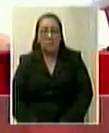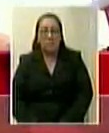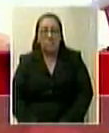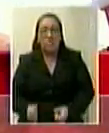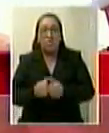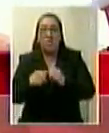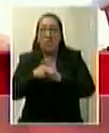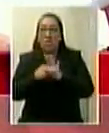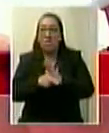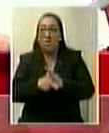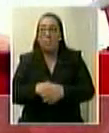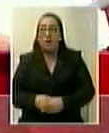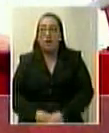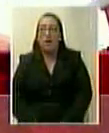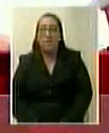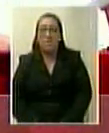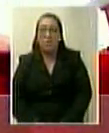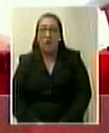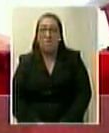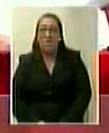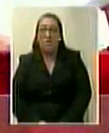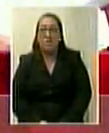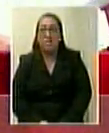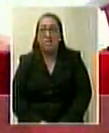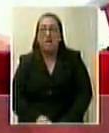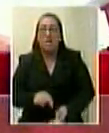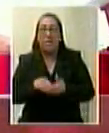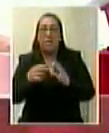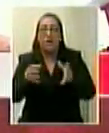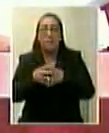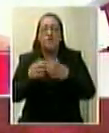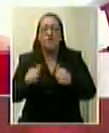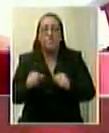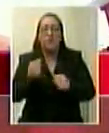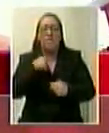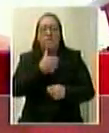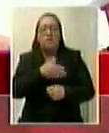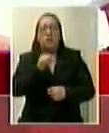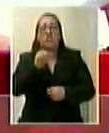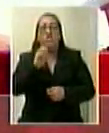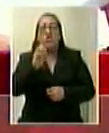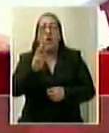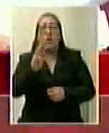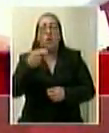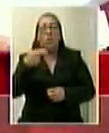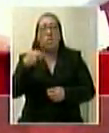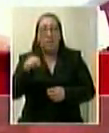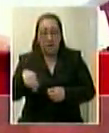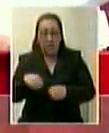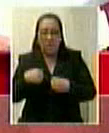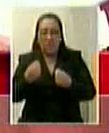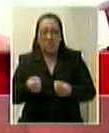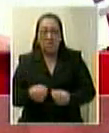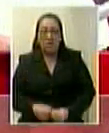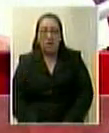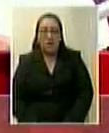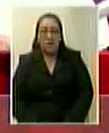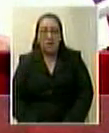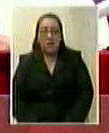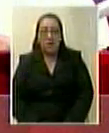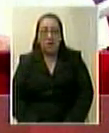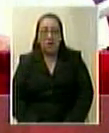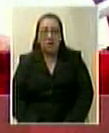norma, reconociéndole un régimen de estabilidad jurídica a favor de Shogun que no le correspondía, por cuanto